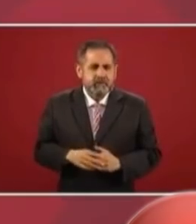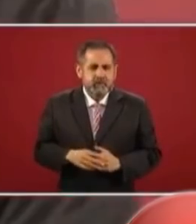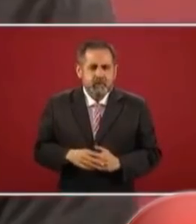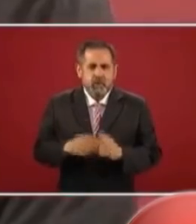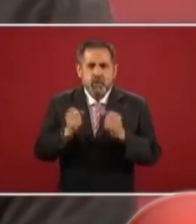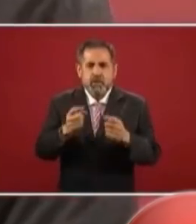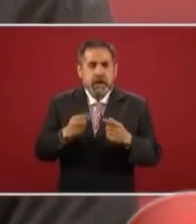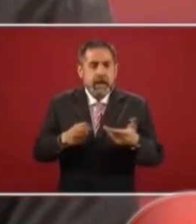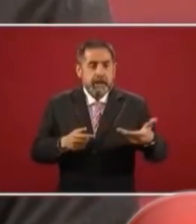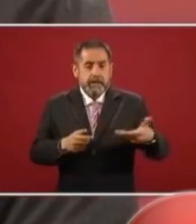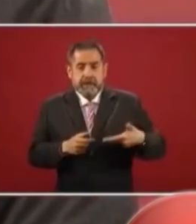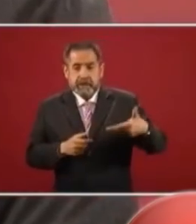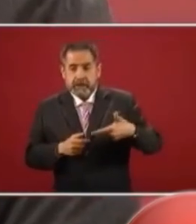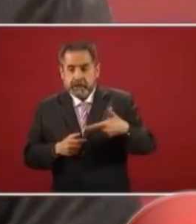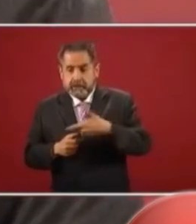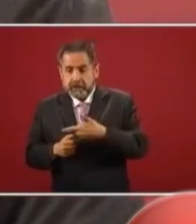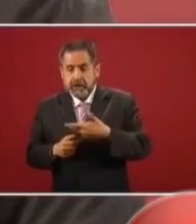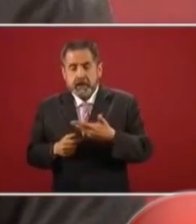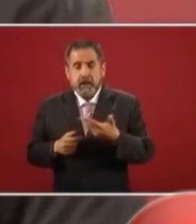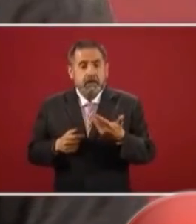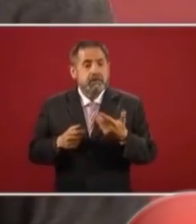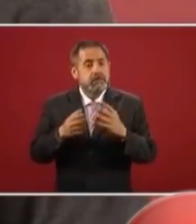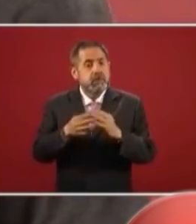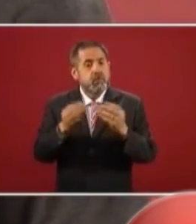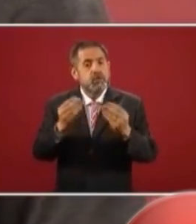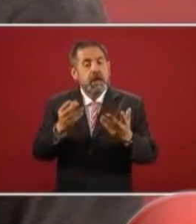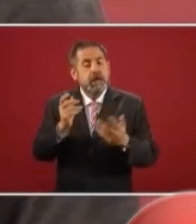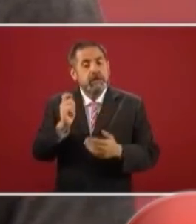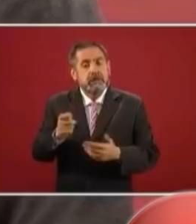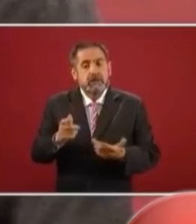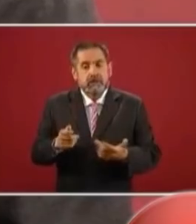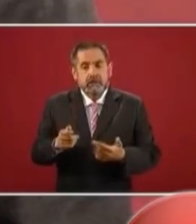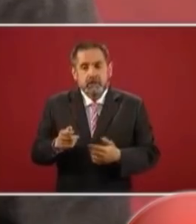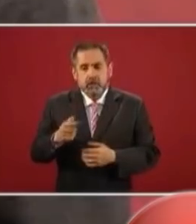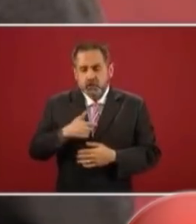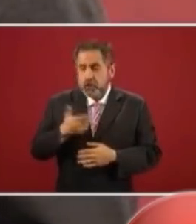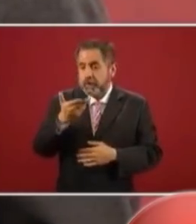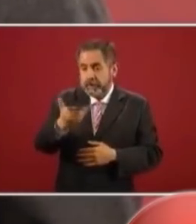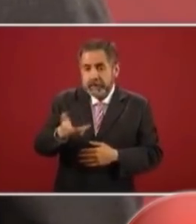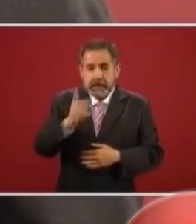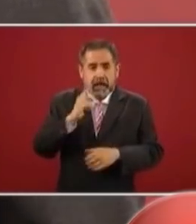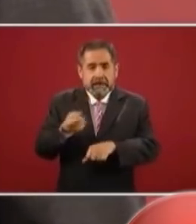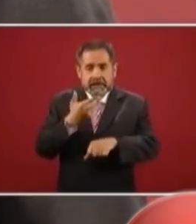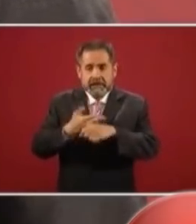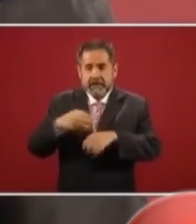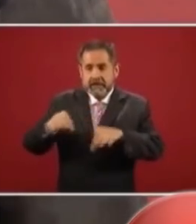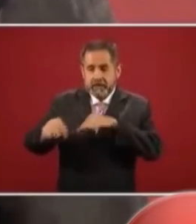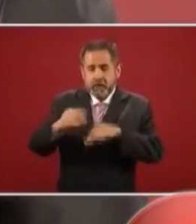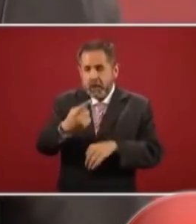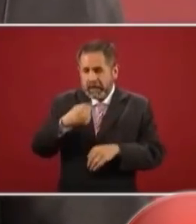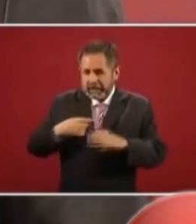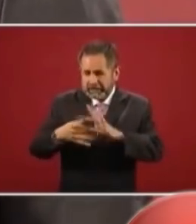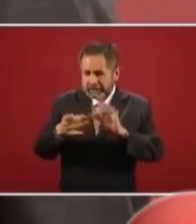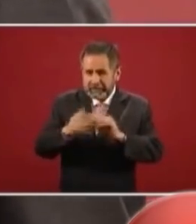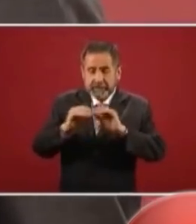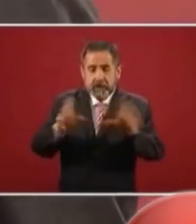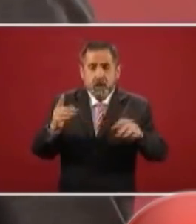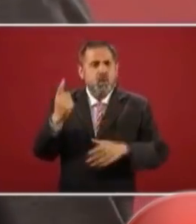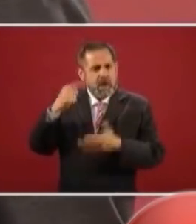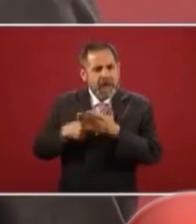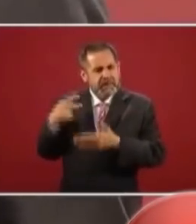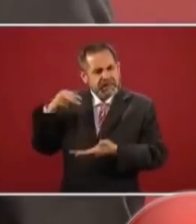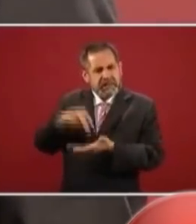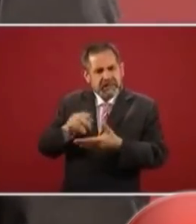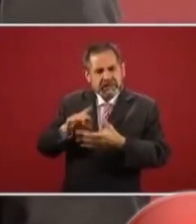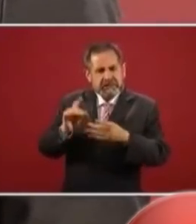muchas solicitudes que se han hecho. Yo le he pedido a la Secretaría del Trabajo que explique esto, ya lo hizo en una